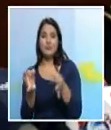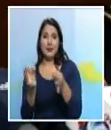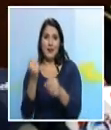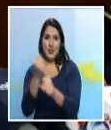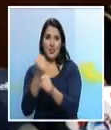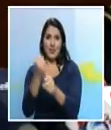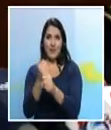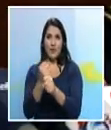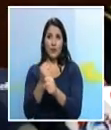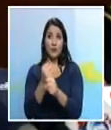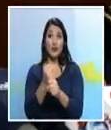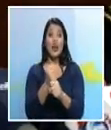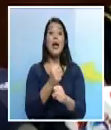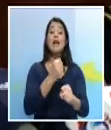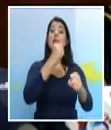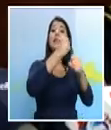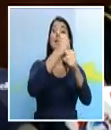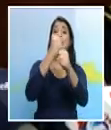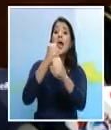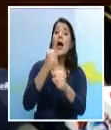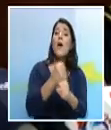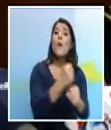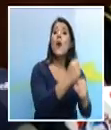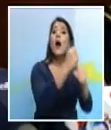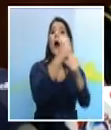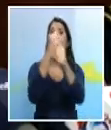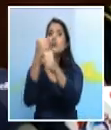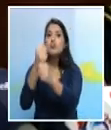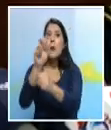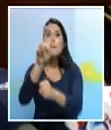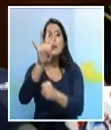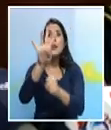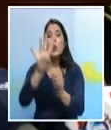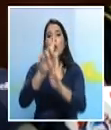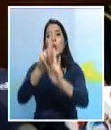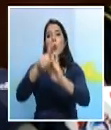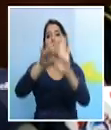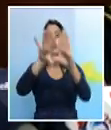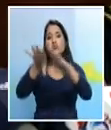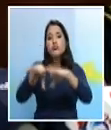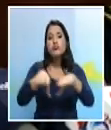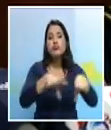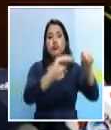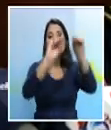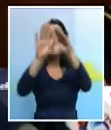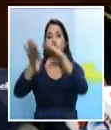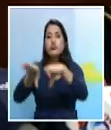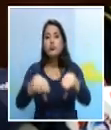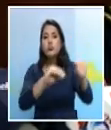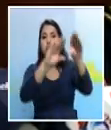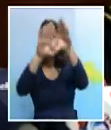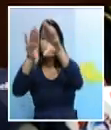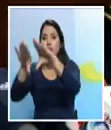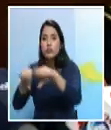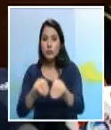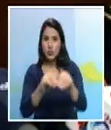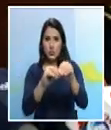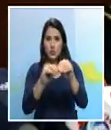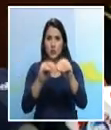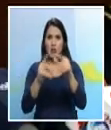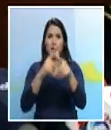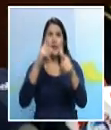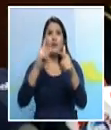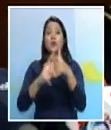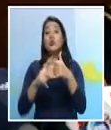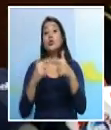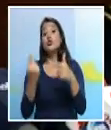ciudadanía 24 horas, una delegación de 12 policías solamente tendrían servicio 3 policías